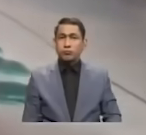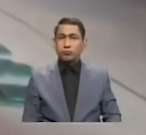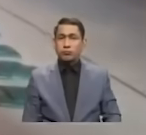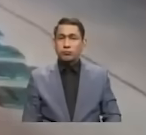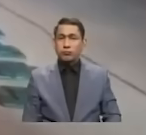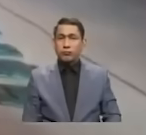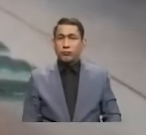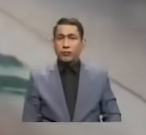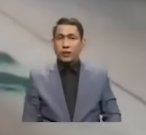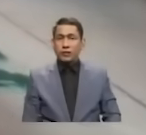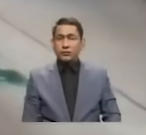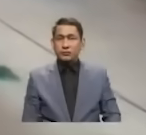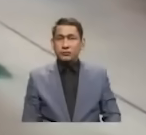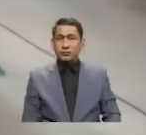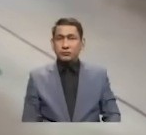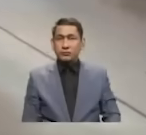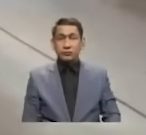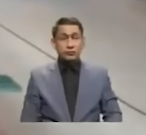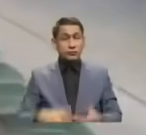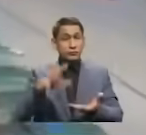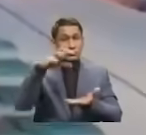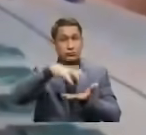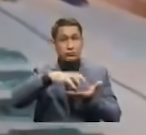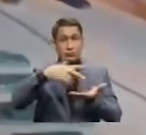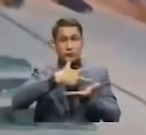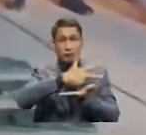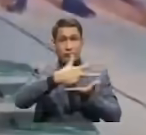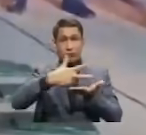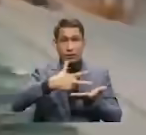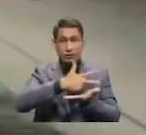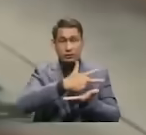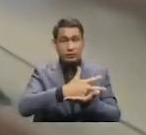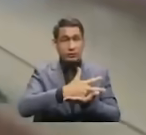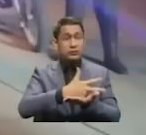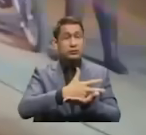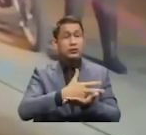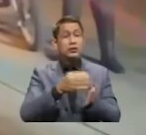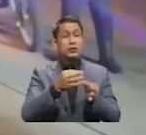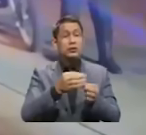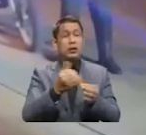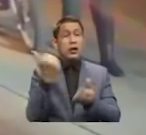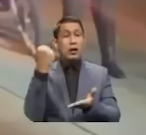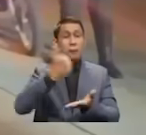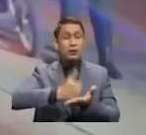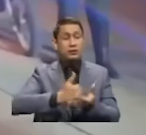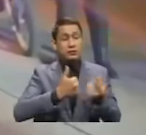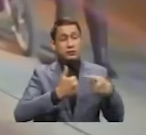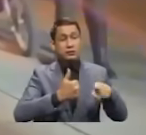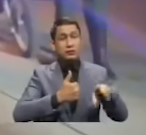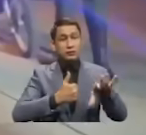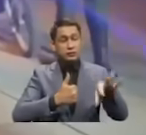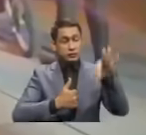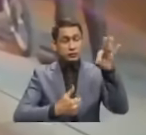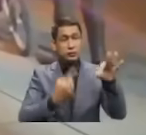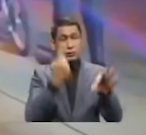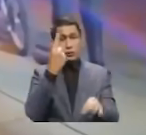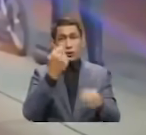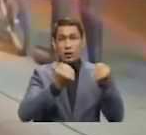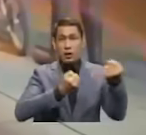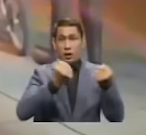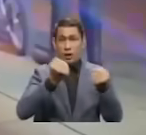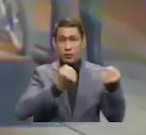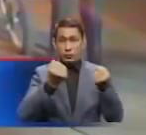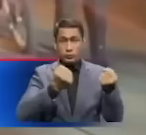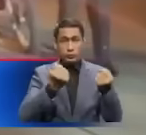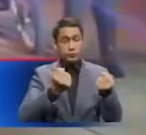Esta vez la Jefatura Antinarcóticos del Carchi, en un operativo de control en la ciudad de Tulcán, logró detener la marcha de un vehículo en el cual, al